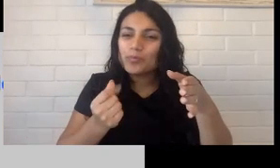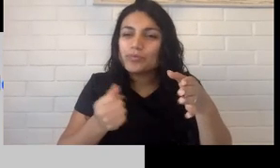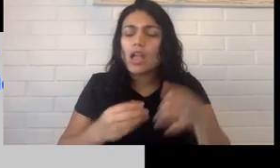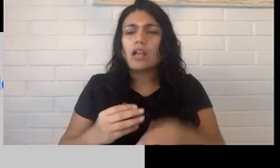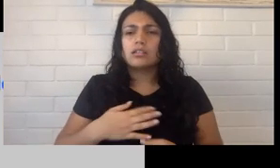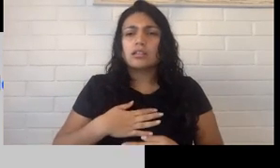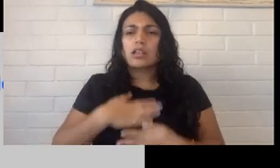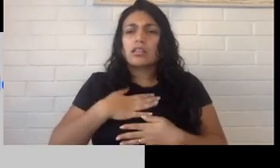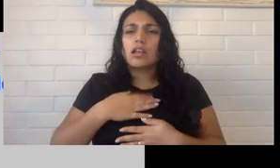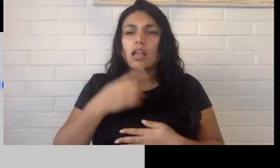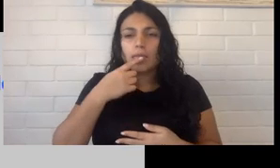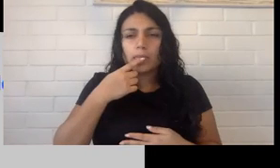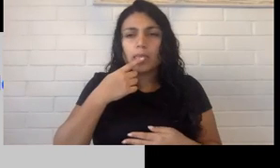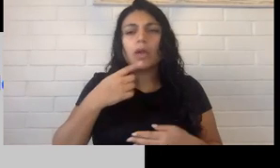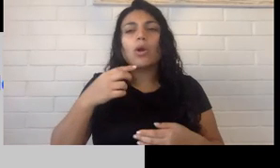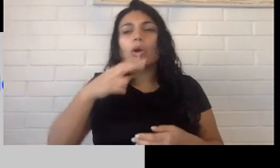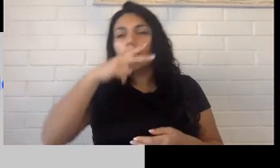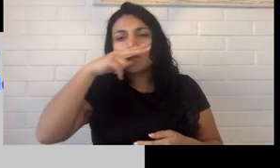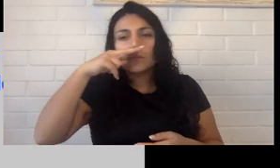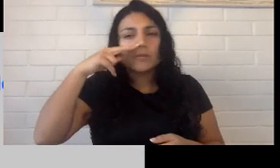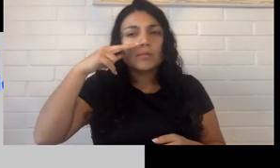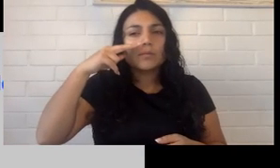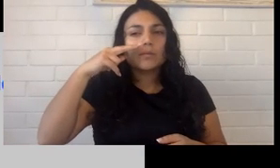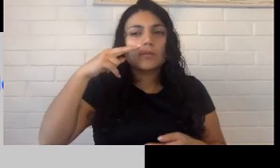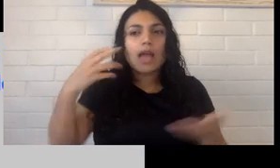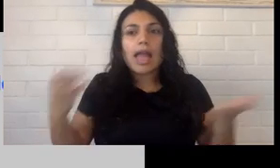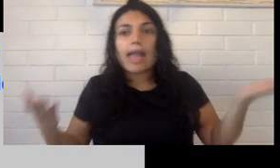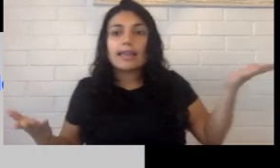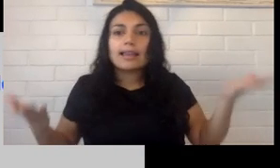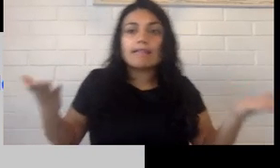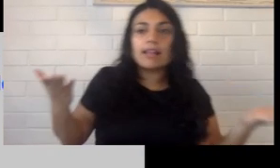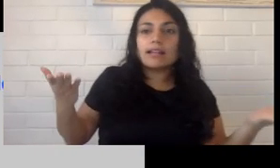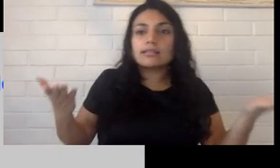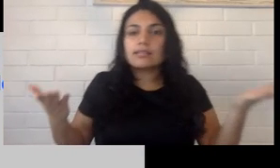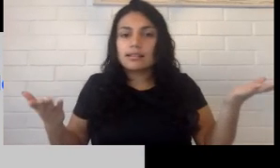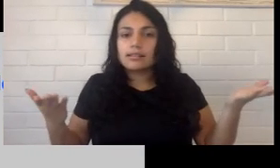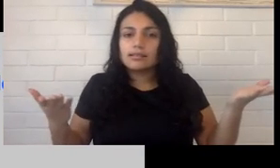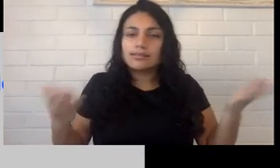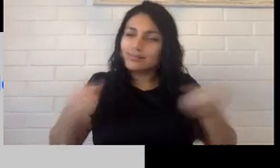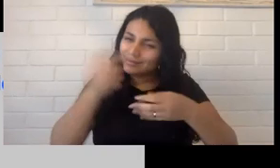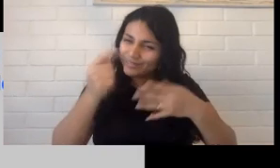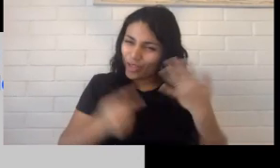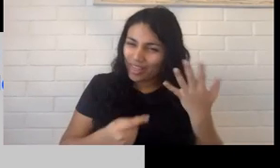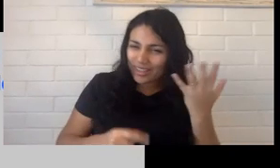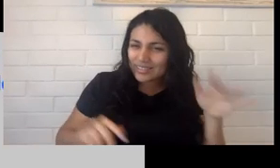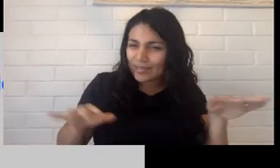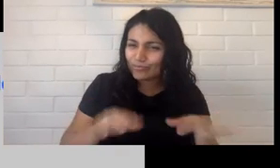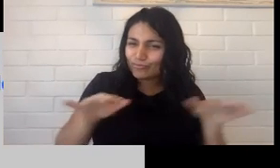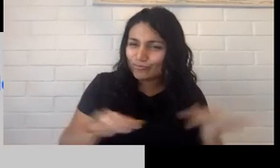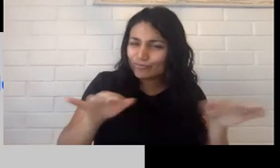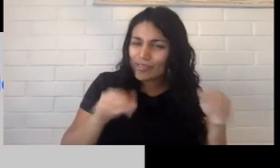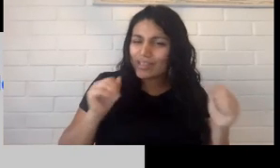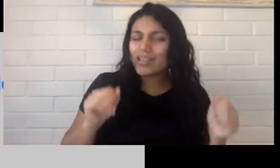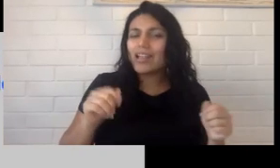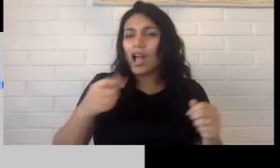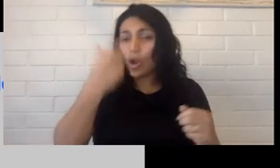sentir gusto, olfato, equilibrarse. Todas esas acciones que